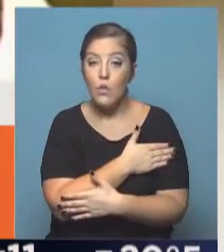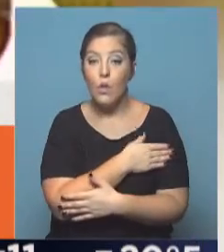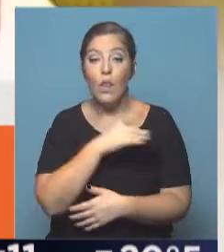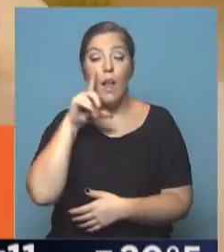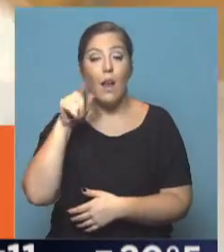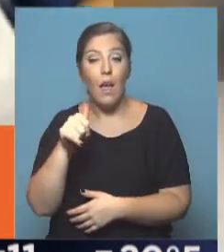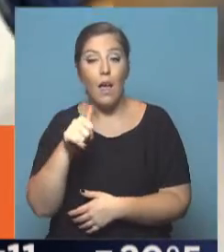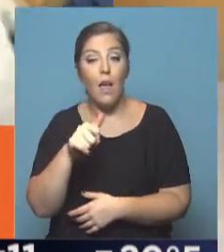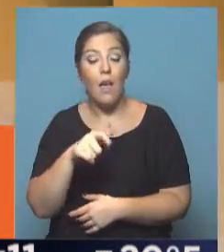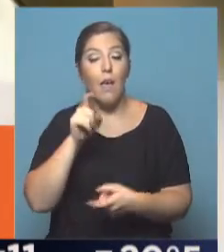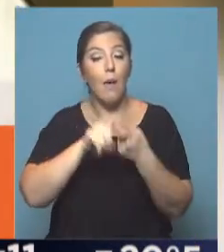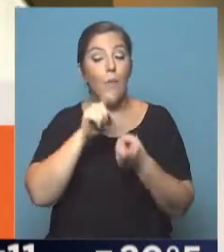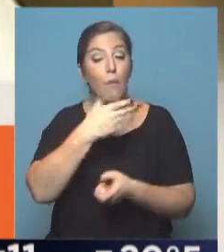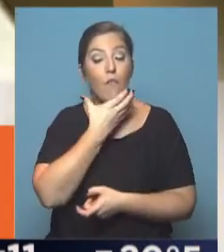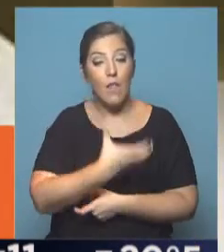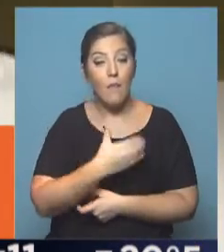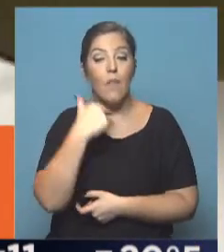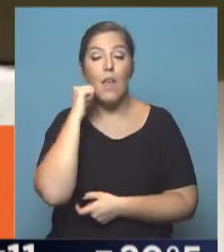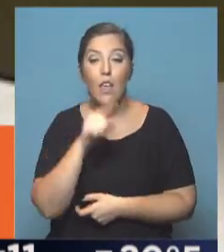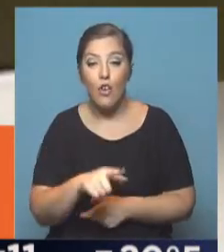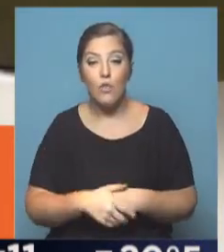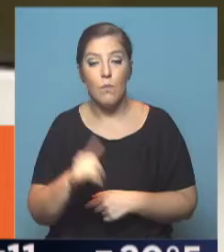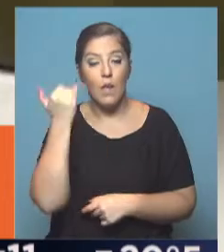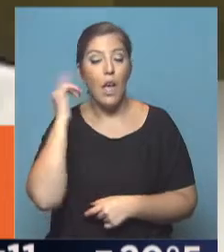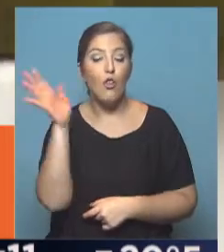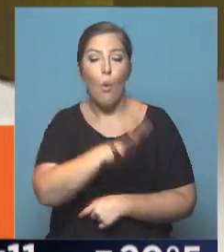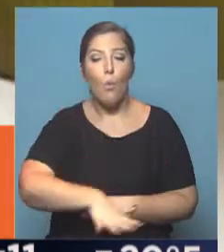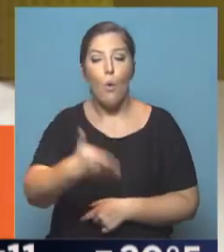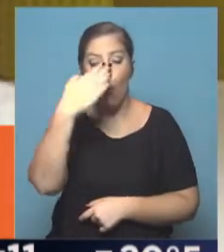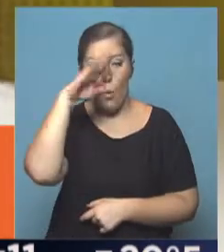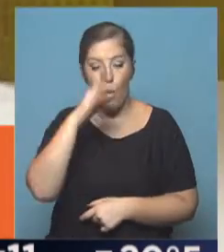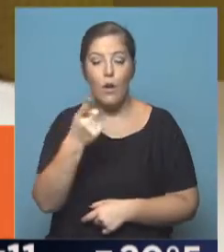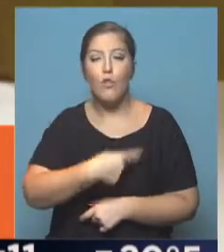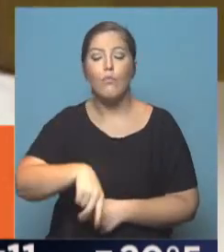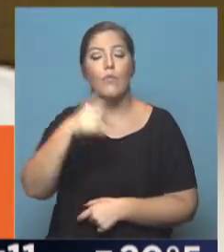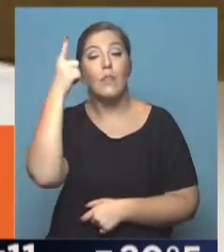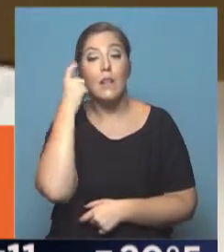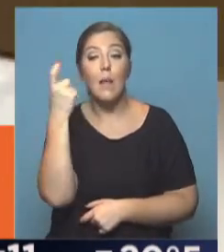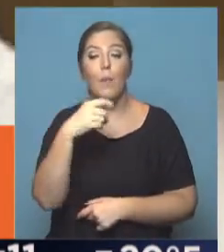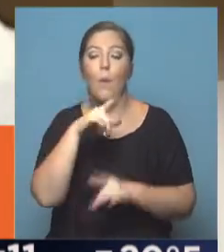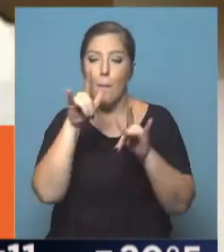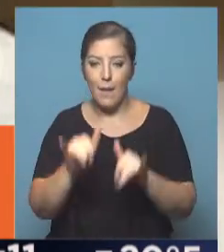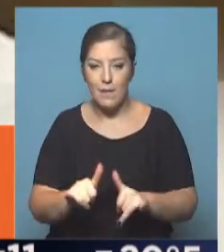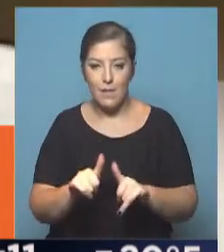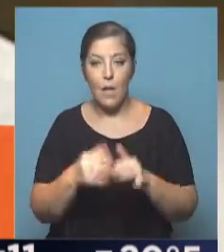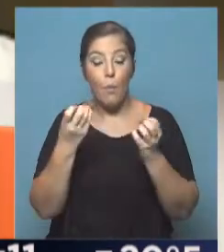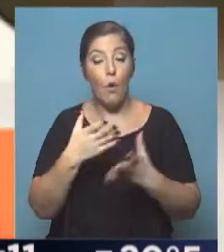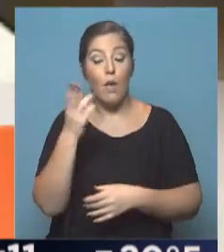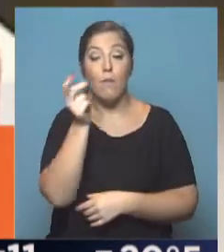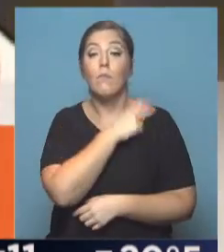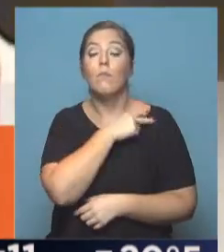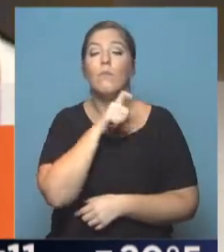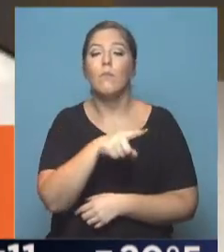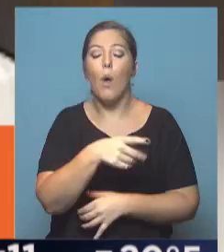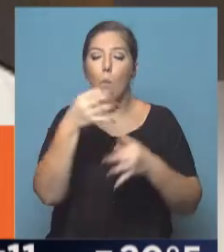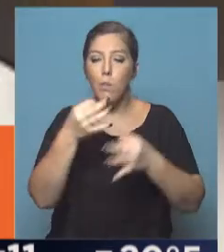la esposa de Fidel, a sus hijos y a todo el pueblo cubano, insisto. Estamos tristes, pero en paz, porque el comandante cumplió